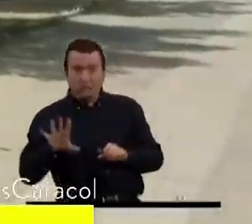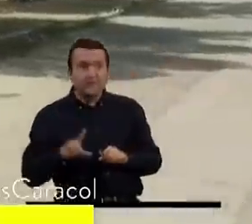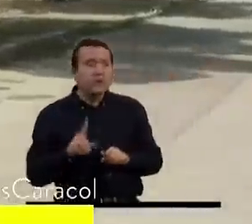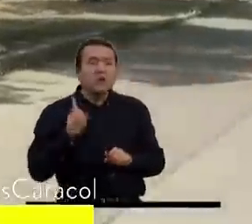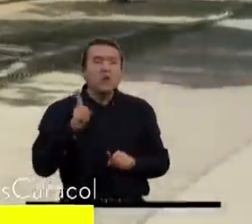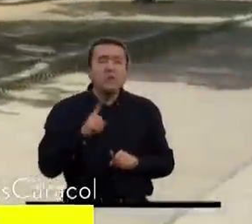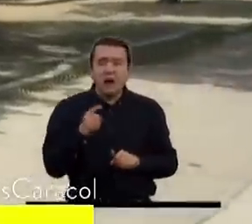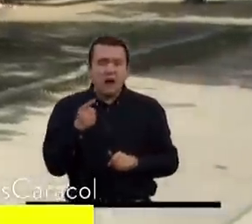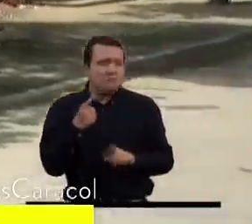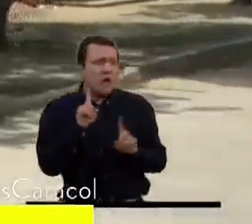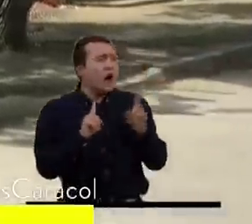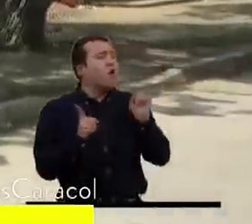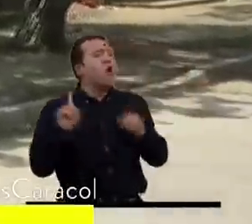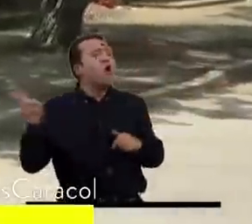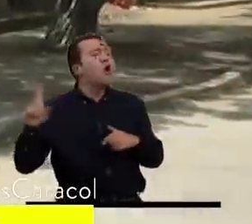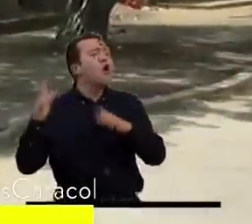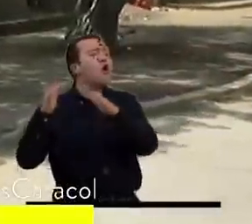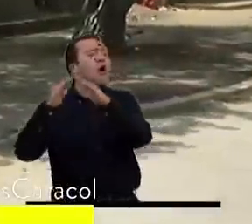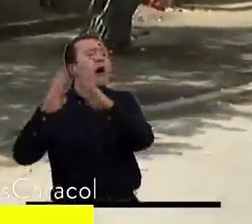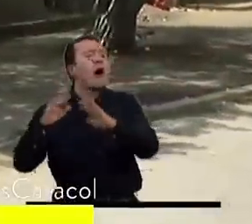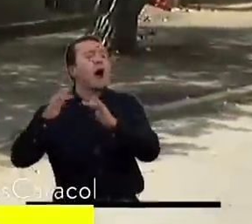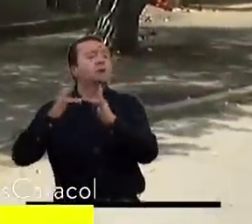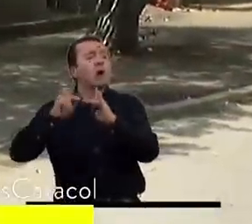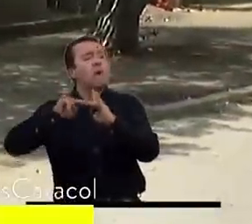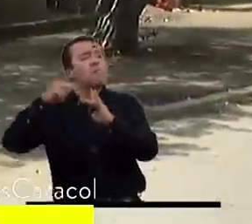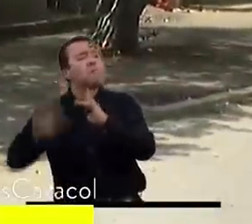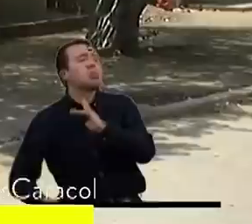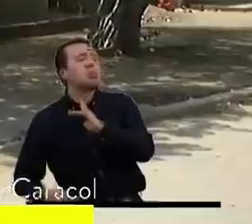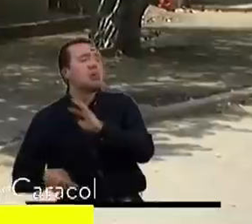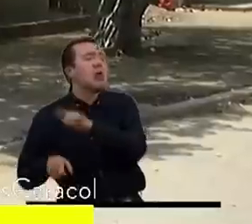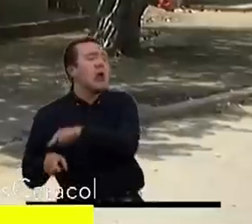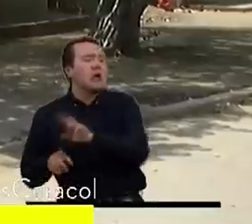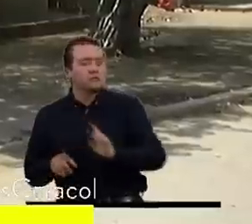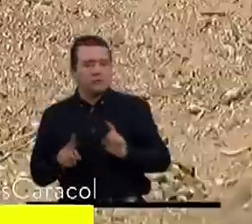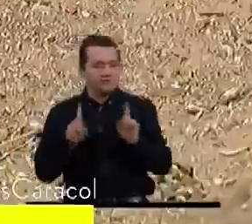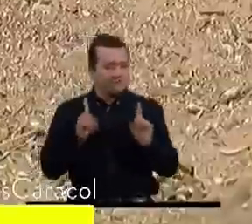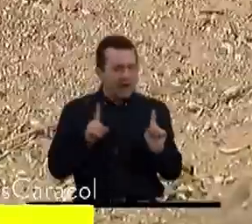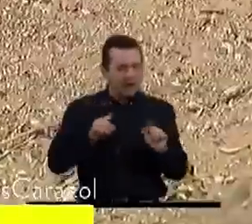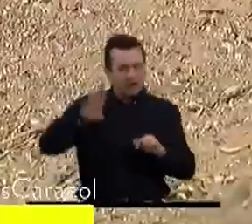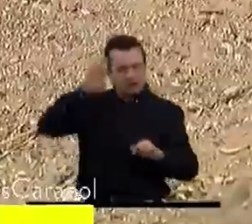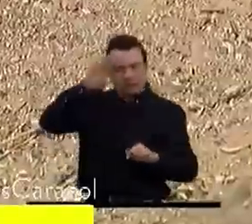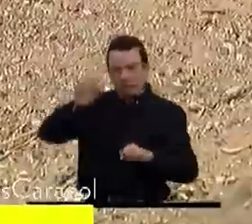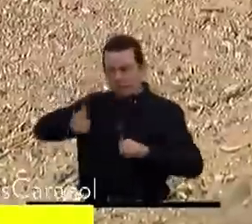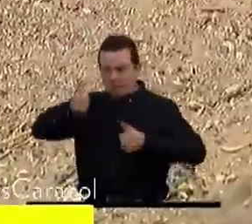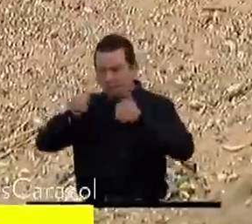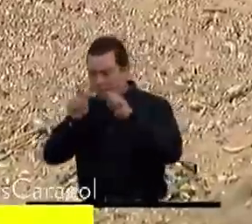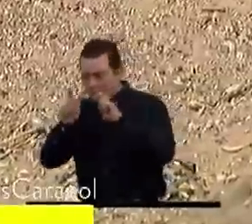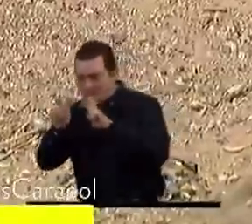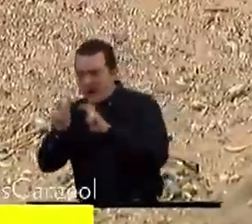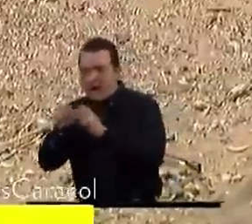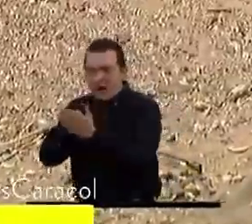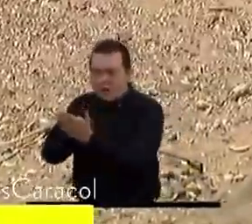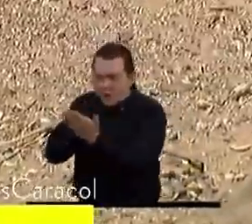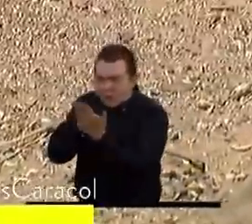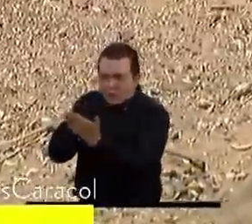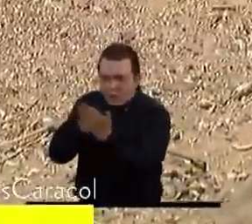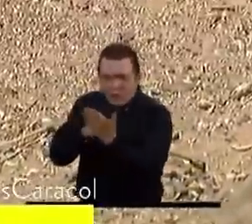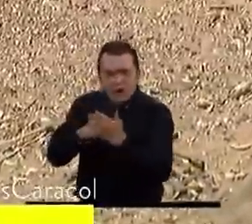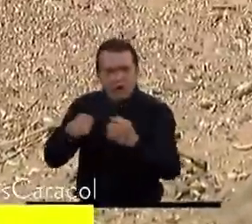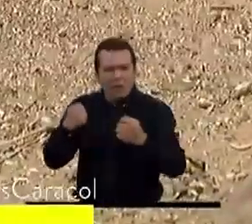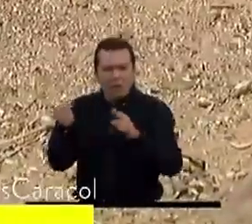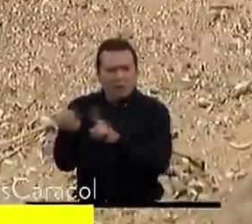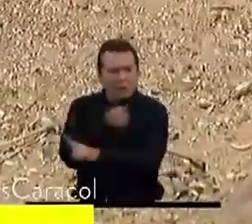accidente en su propia casa. Pero tras una investigación de las autoridades, se conoció que el niño sufría de aparente maltrato, según